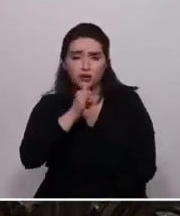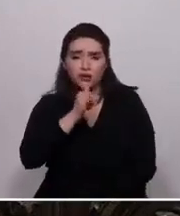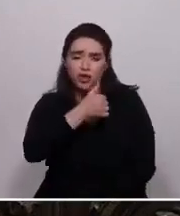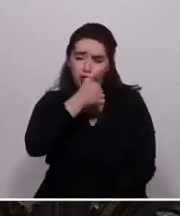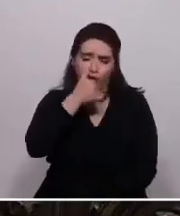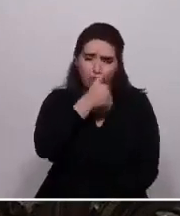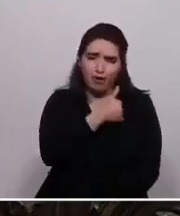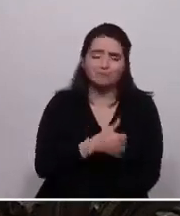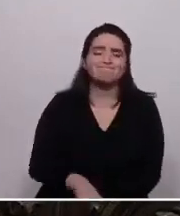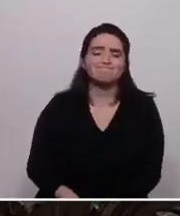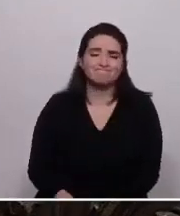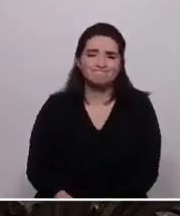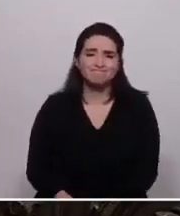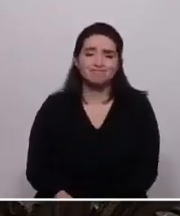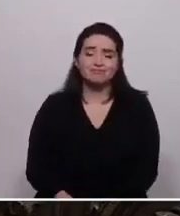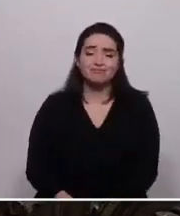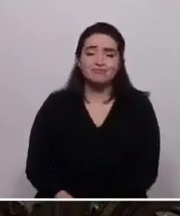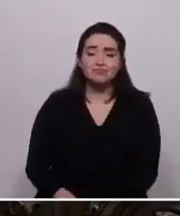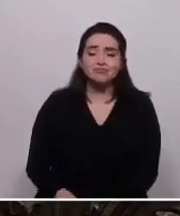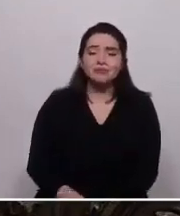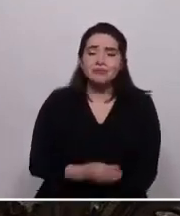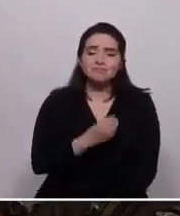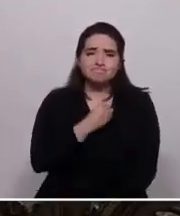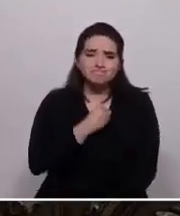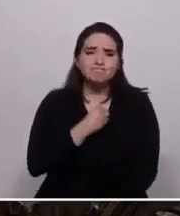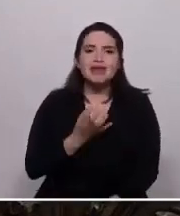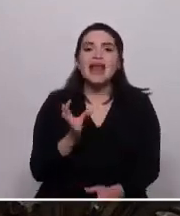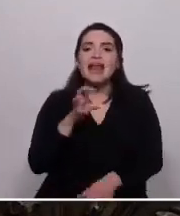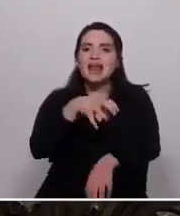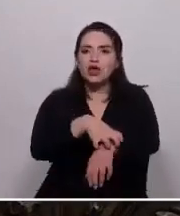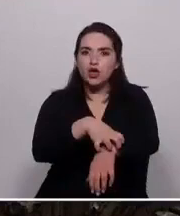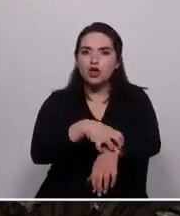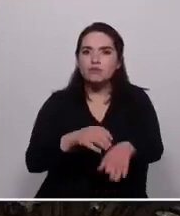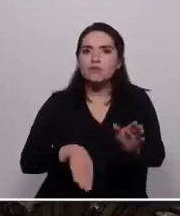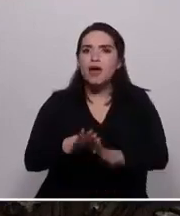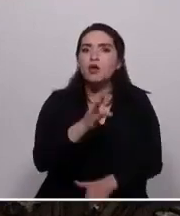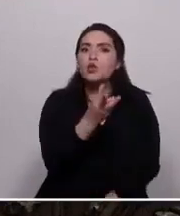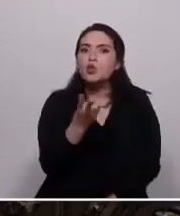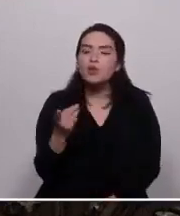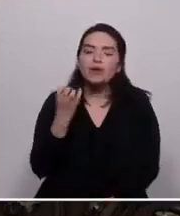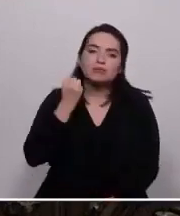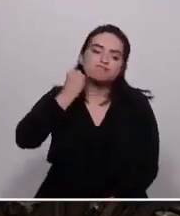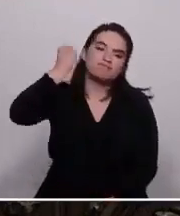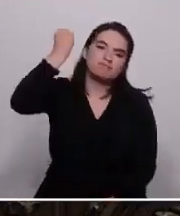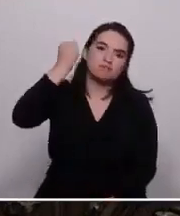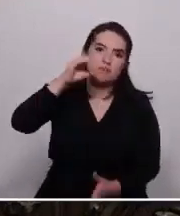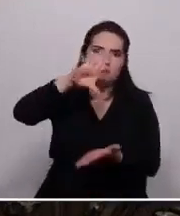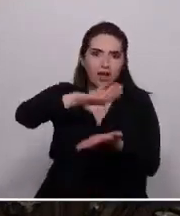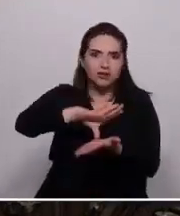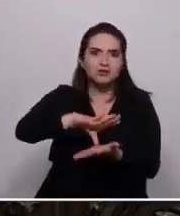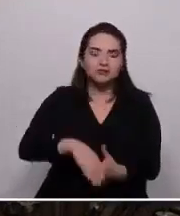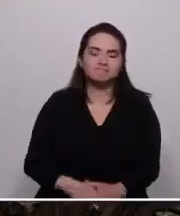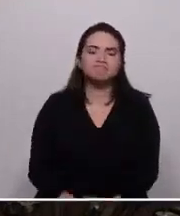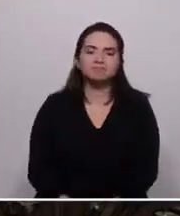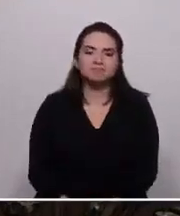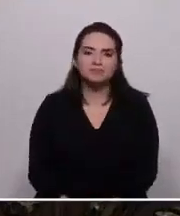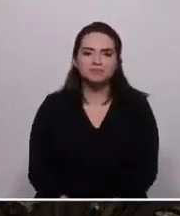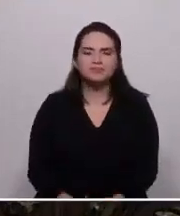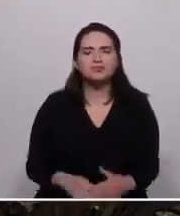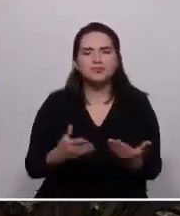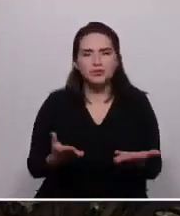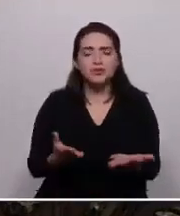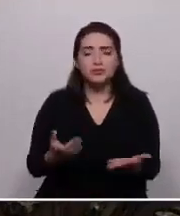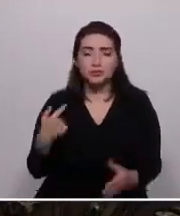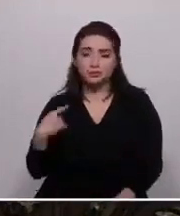drogas, así como ser tristemente la región con mayor número de suicidios del país. Es por eso que vengo a esta